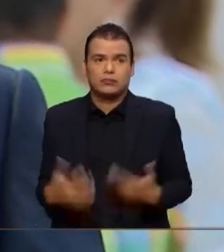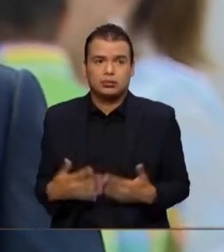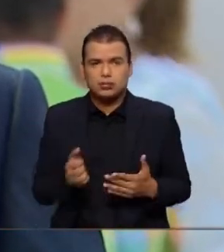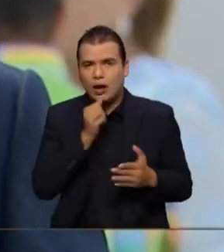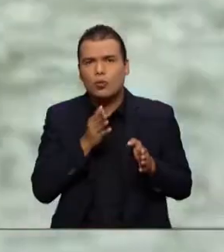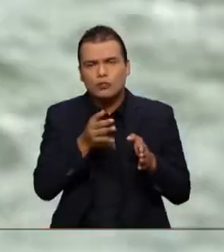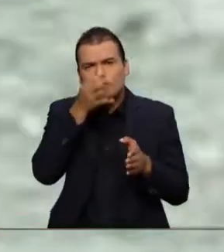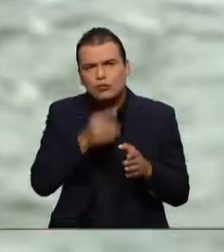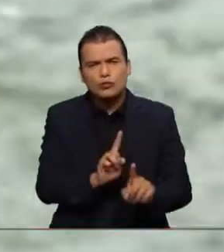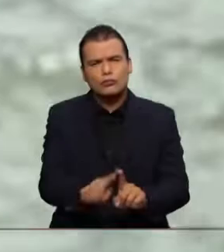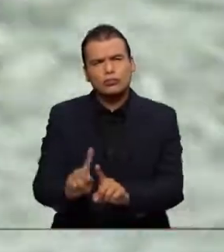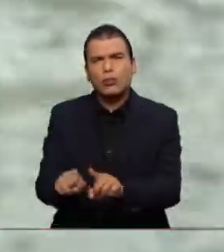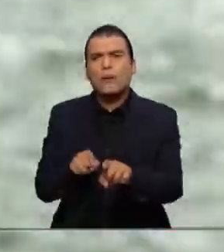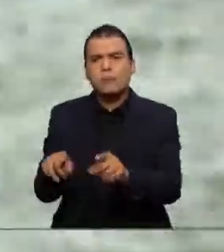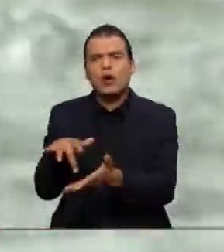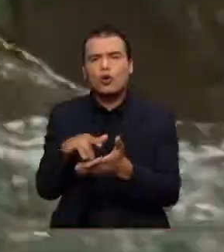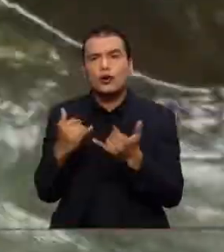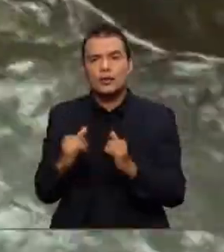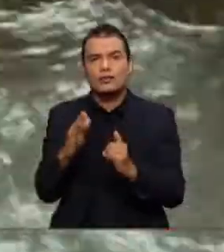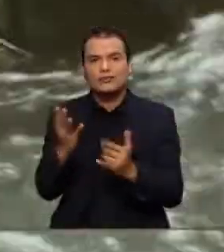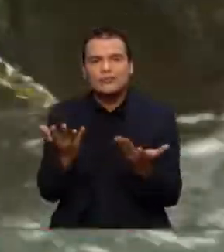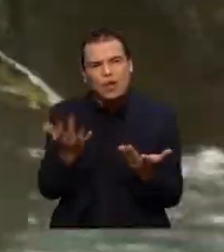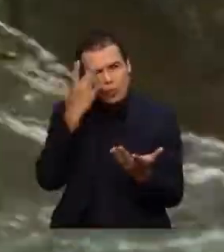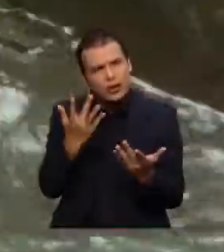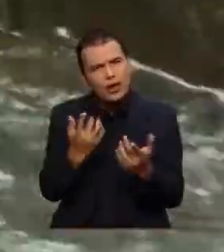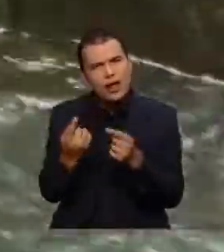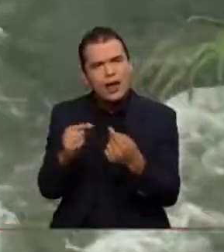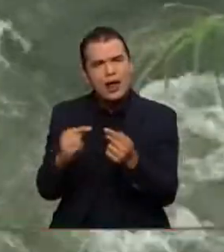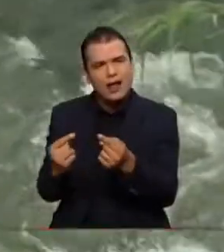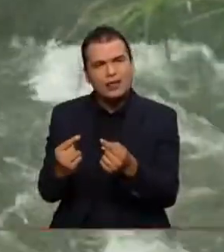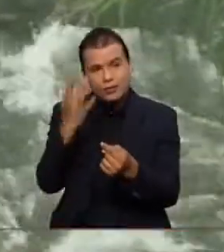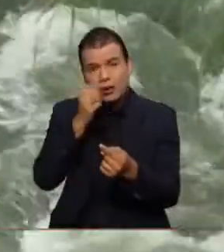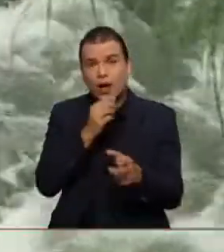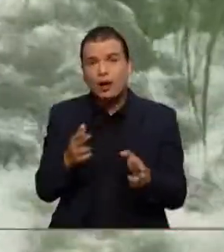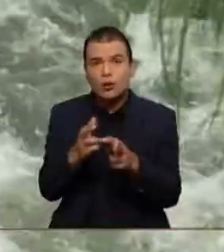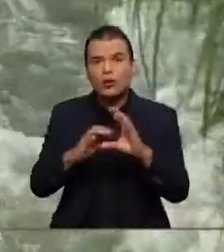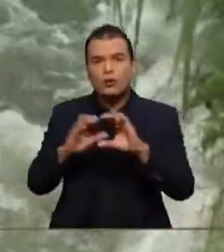y nuestros sumideros. El debate de control se citó luego de las crecientes de ríos como el Cauca